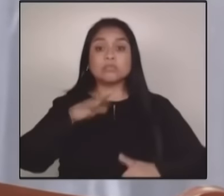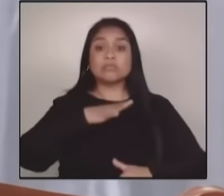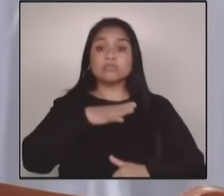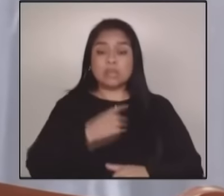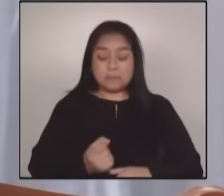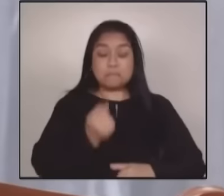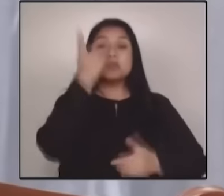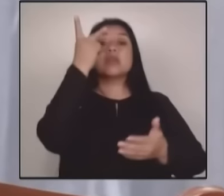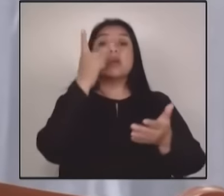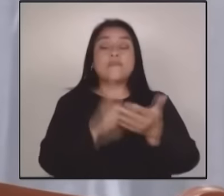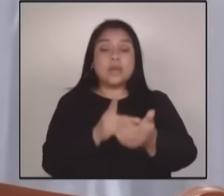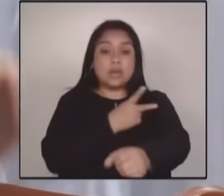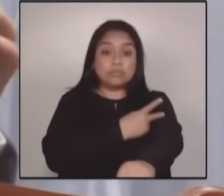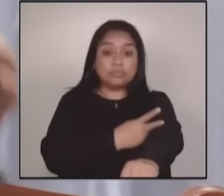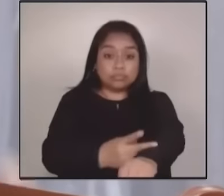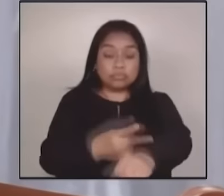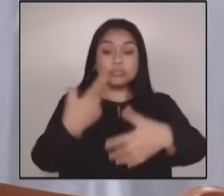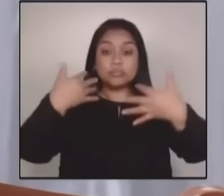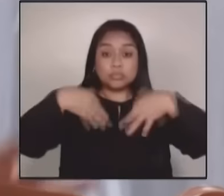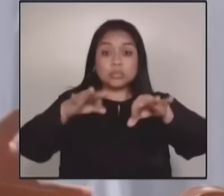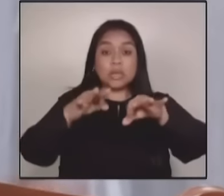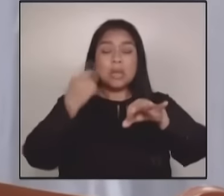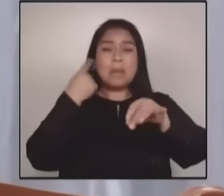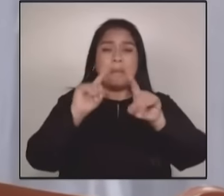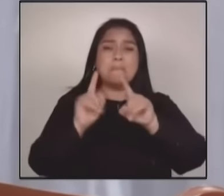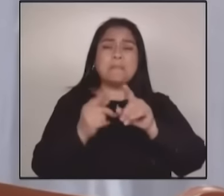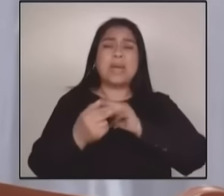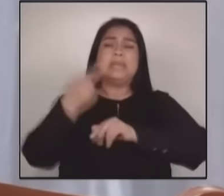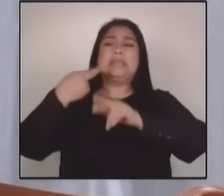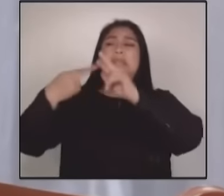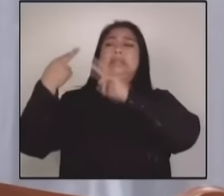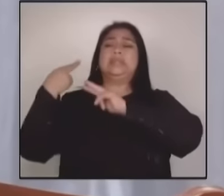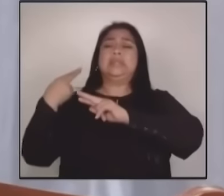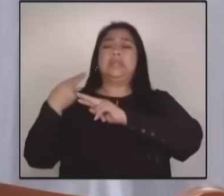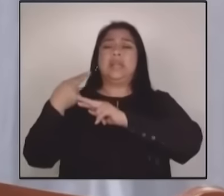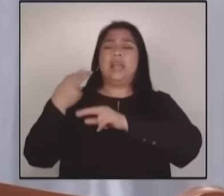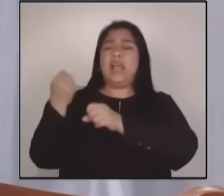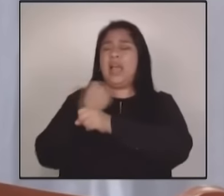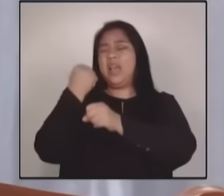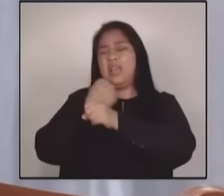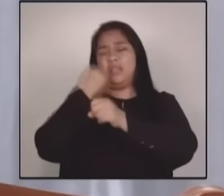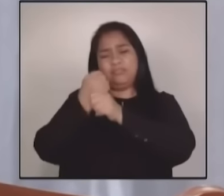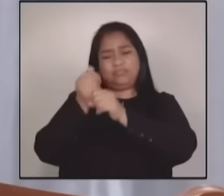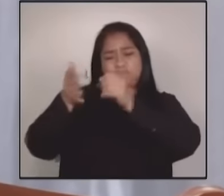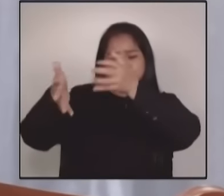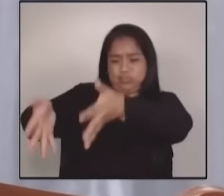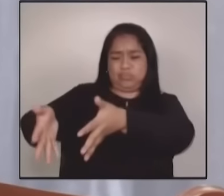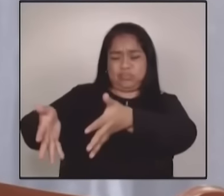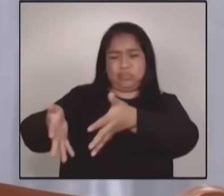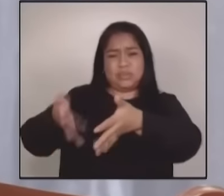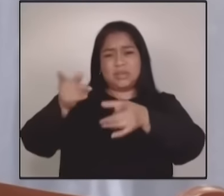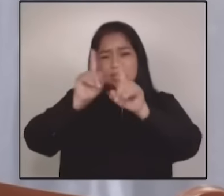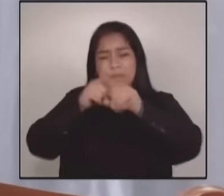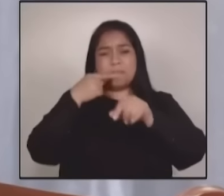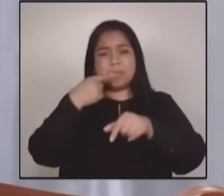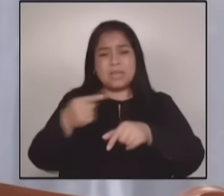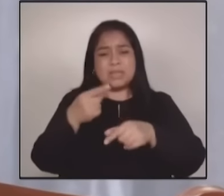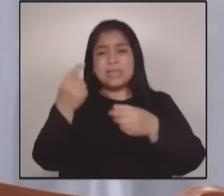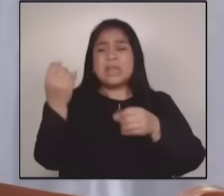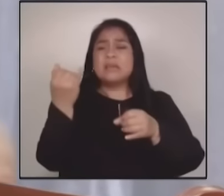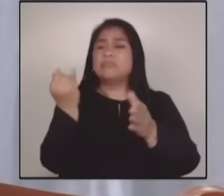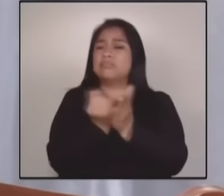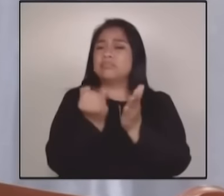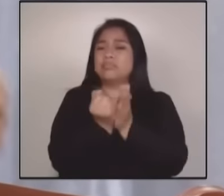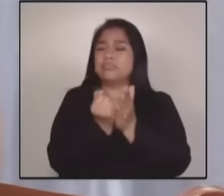histórica para revertir décadas de abandono social y deterioro institucional.